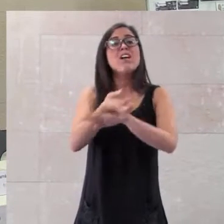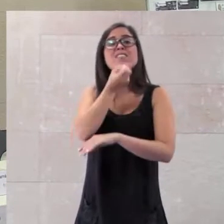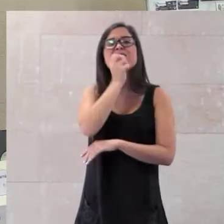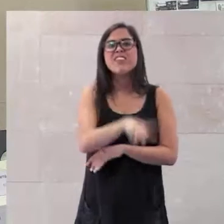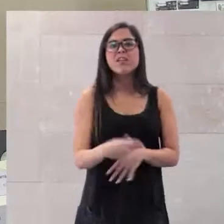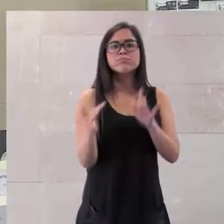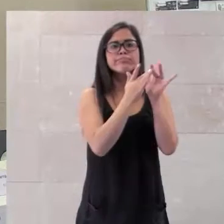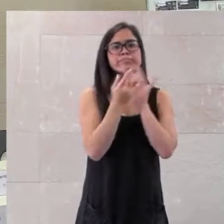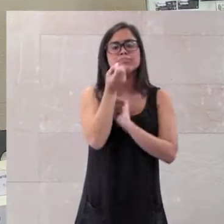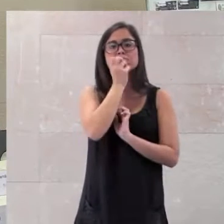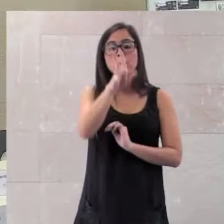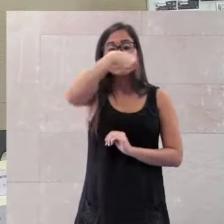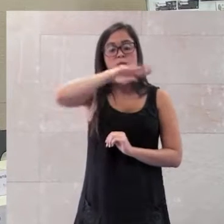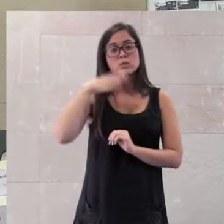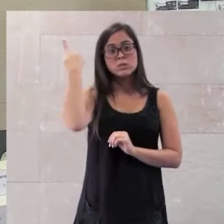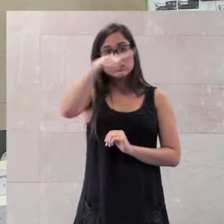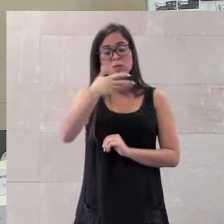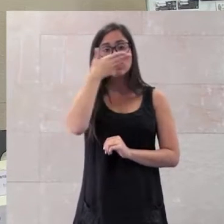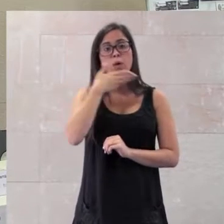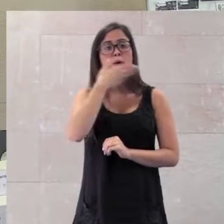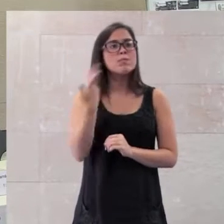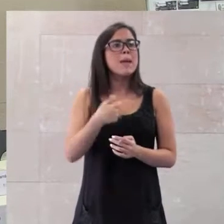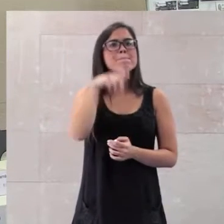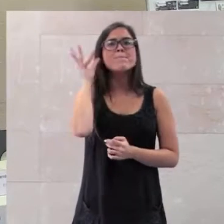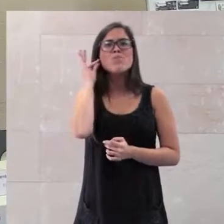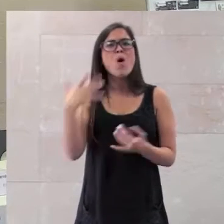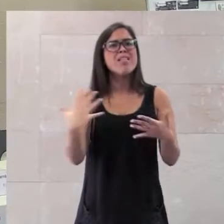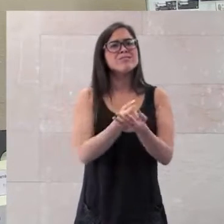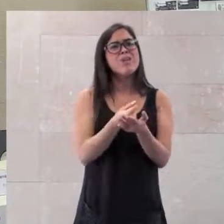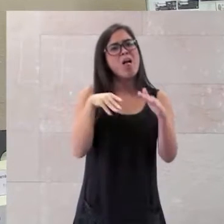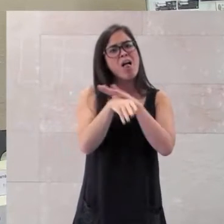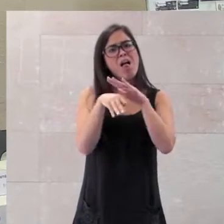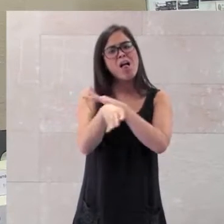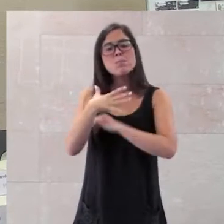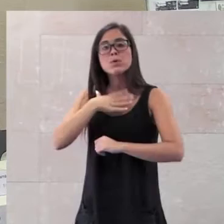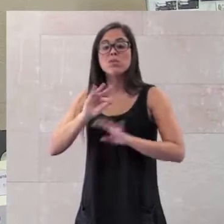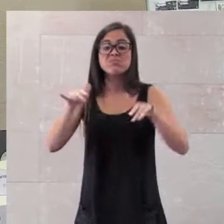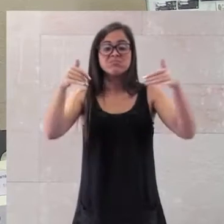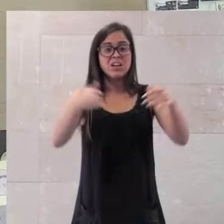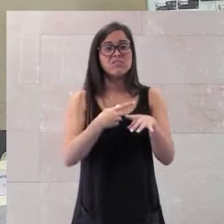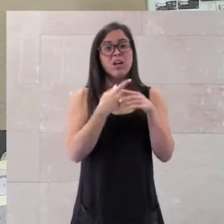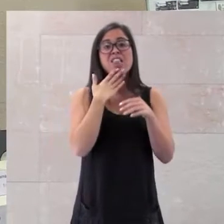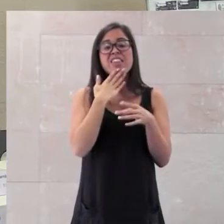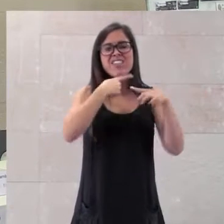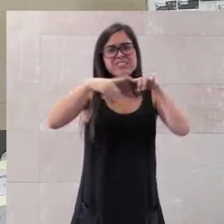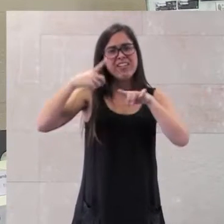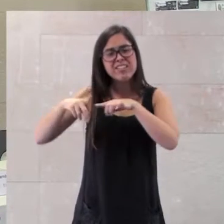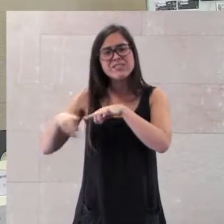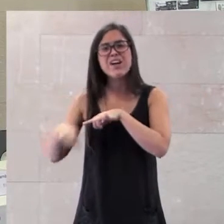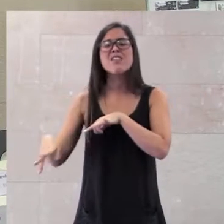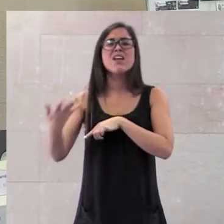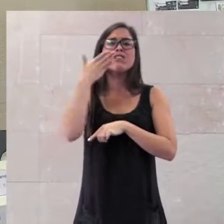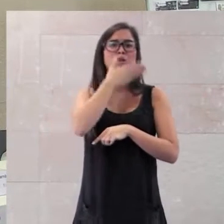ellas? Son, como sabéis, escuelas abiertas a todo tipo de mujeres, por lo tanto llegan mujeres muy diversas, ¿no? En edad, instrucción académica,